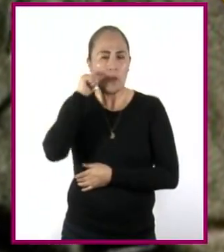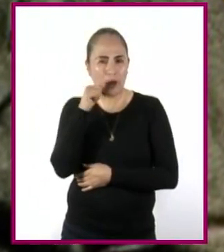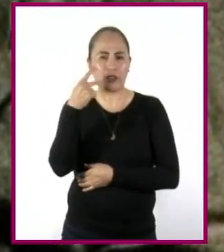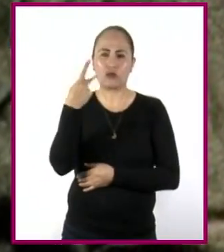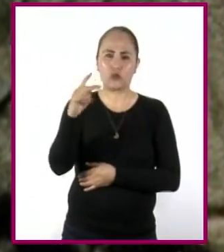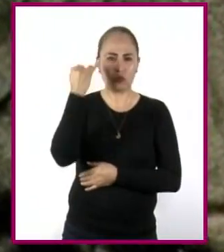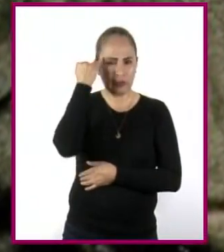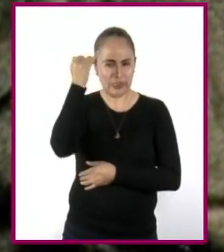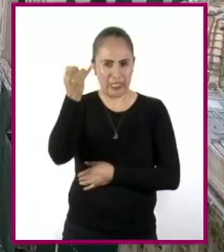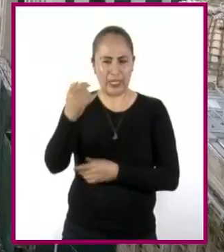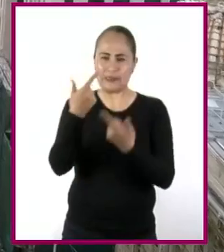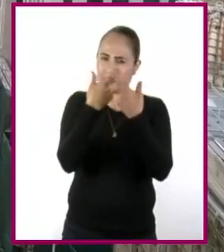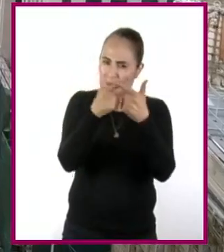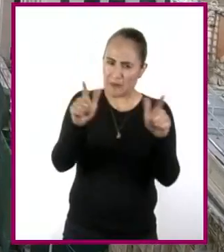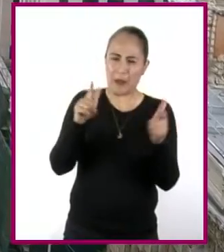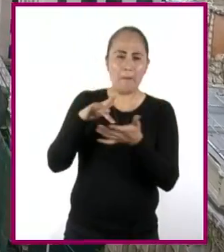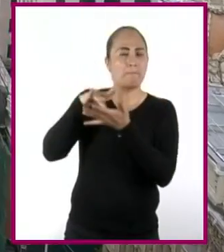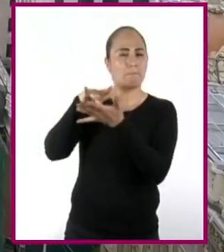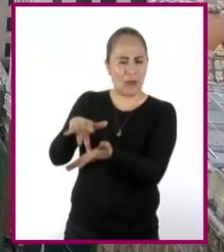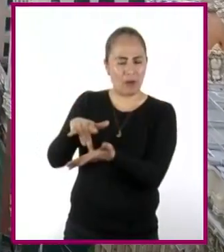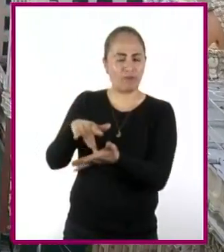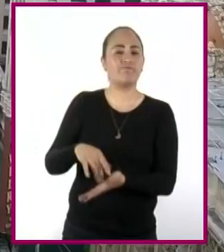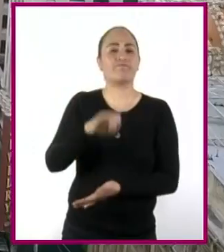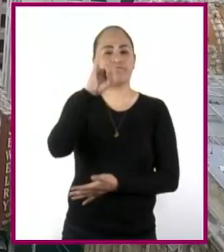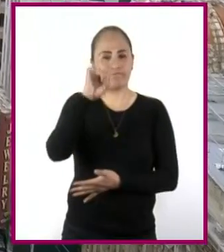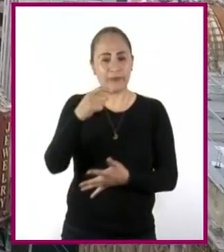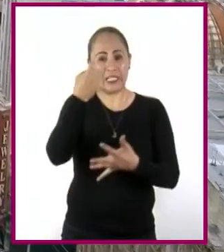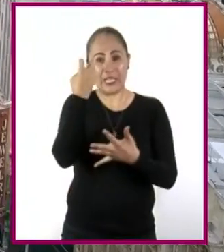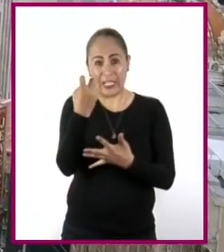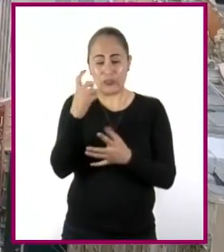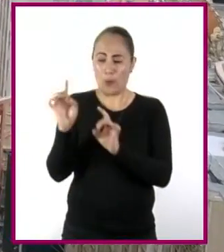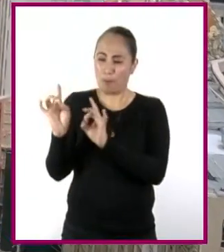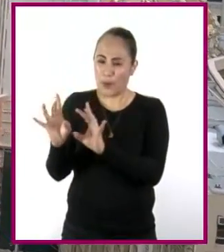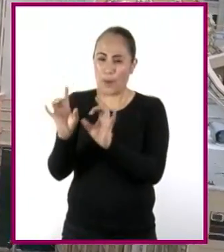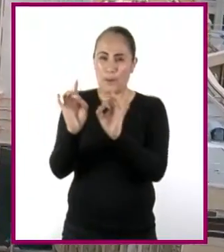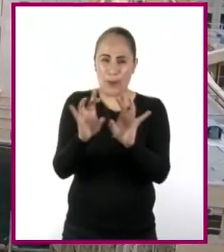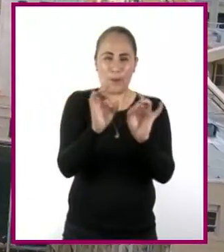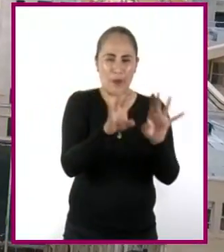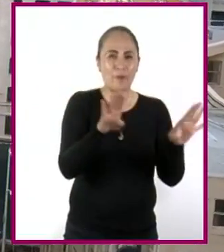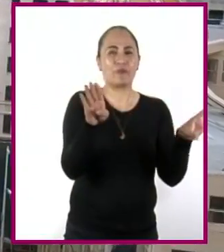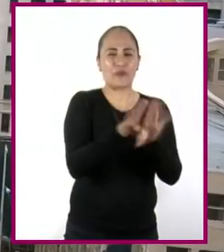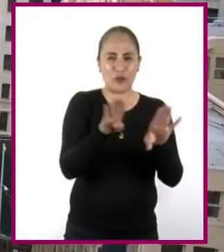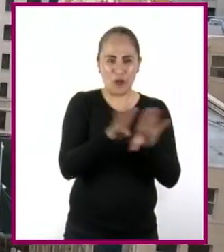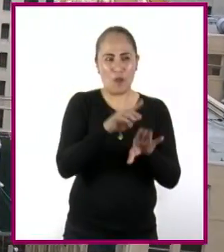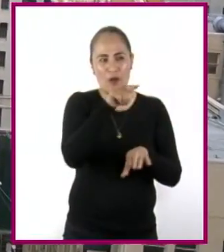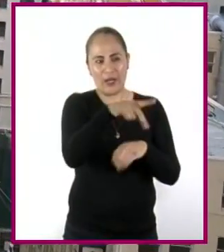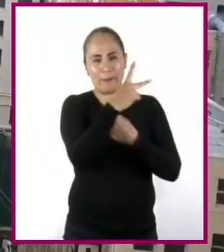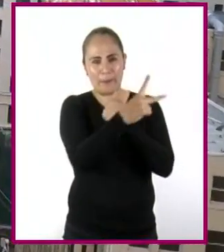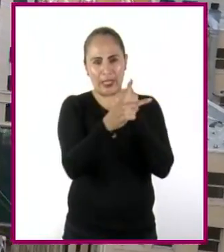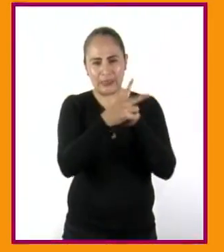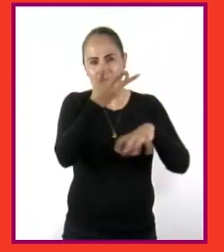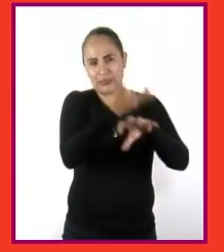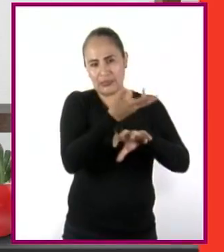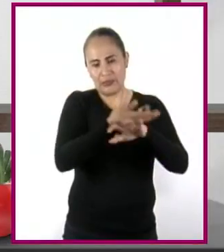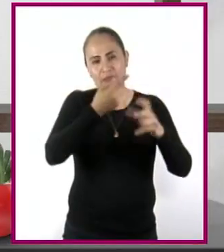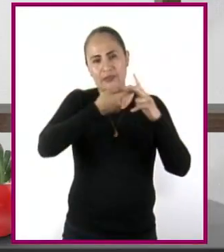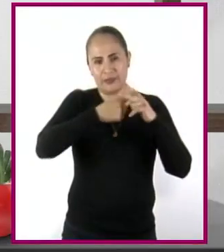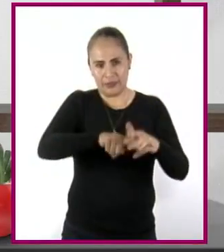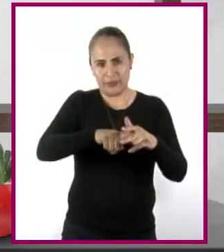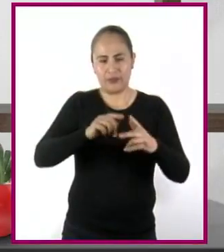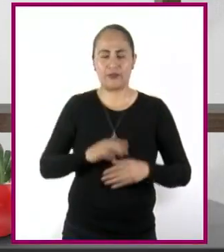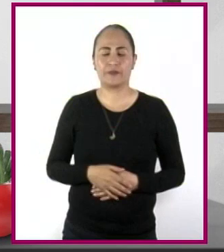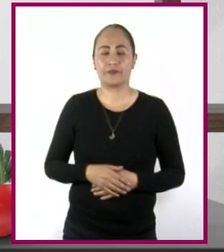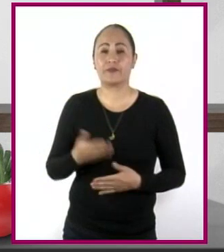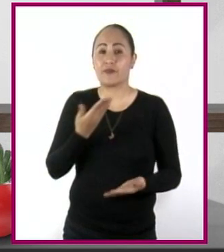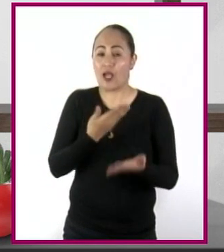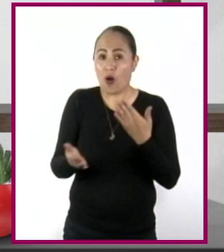ideas liberales. Estos fueron algunos episodios del nacimiento de una nación. En la